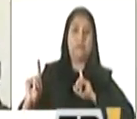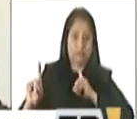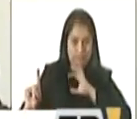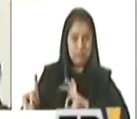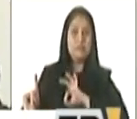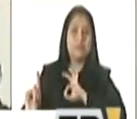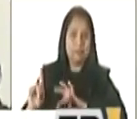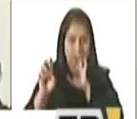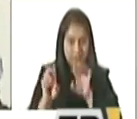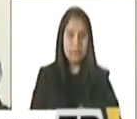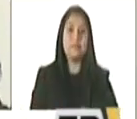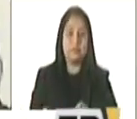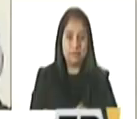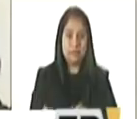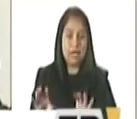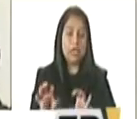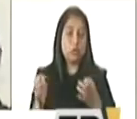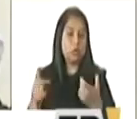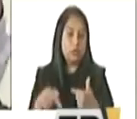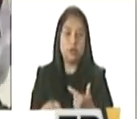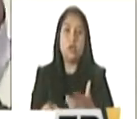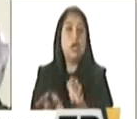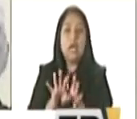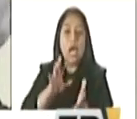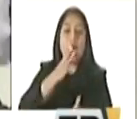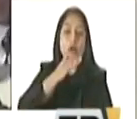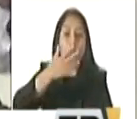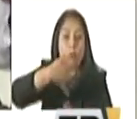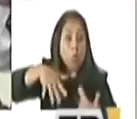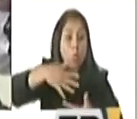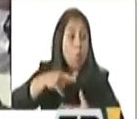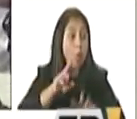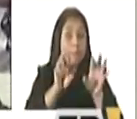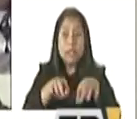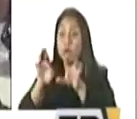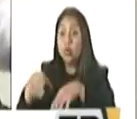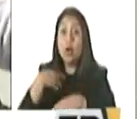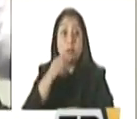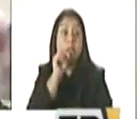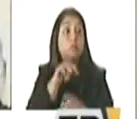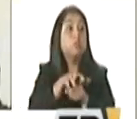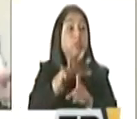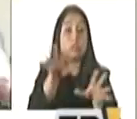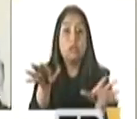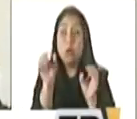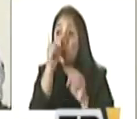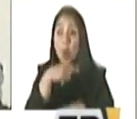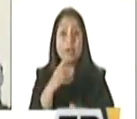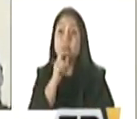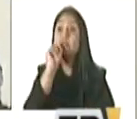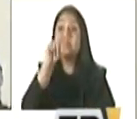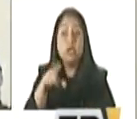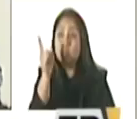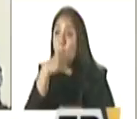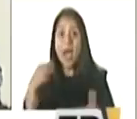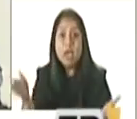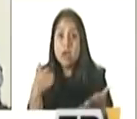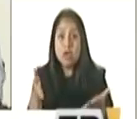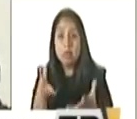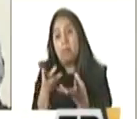de las personas. En la medida que el virus no encuentra cuerpos en los cuales habitarse, simple y sencillamente tiende a